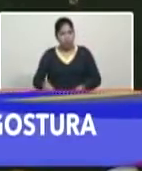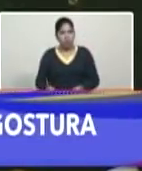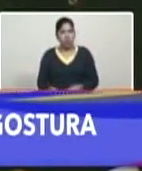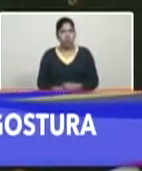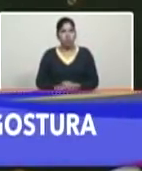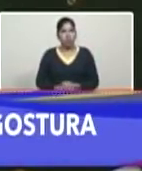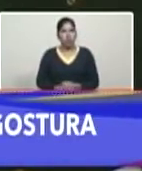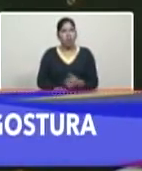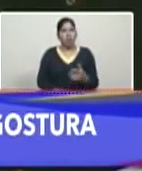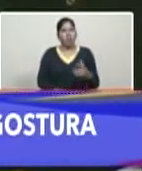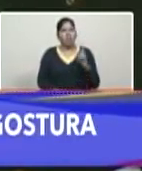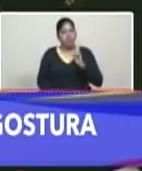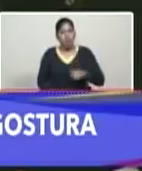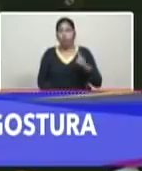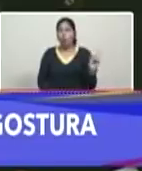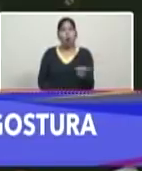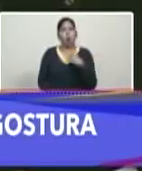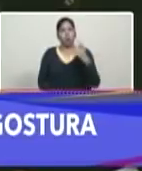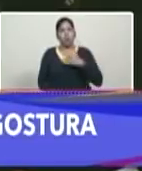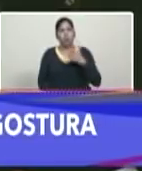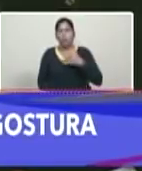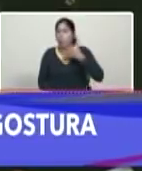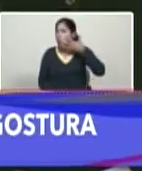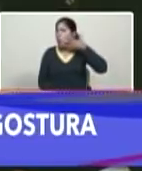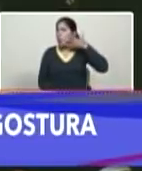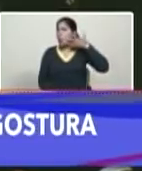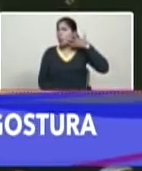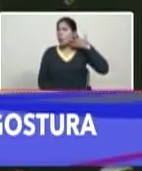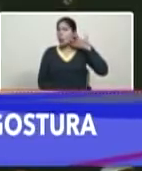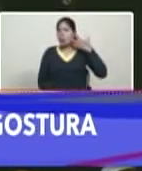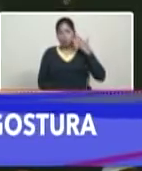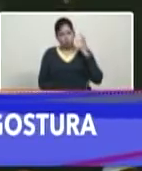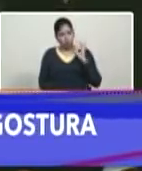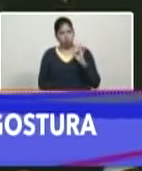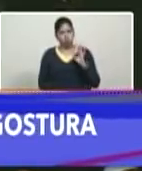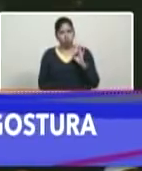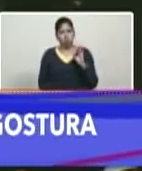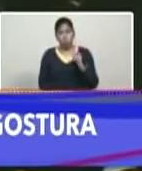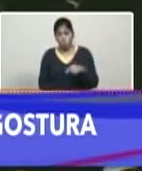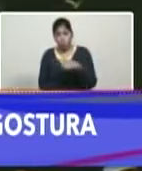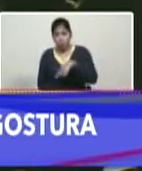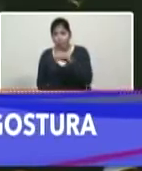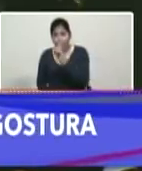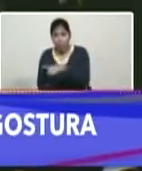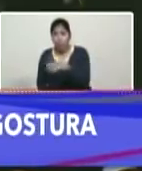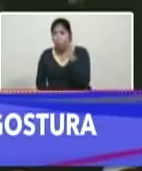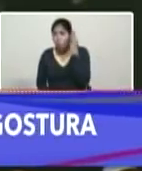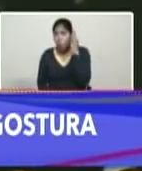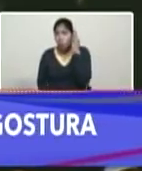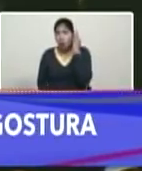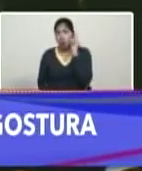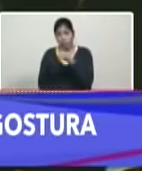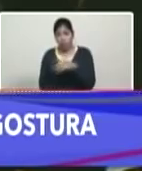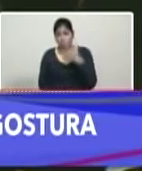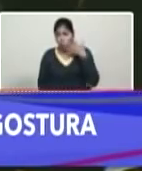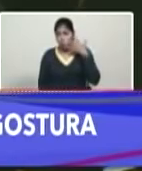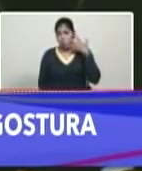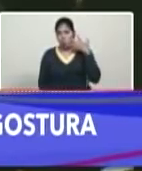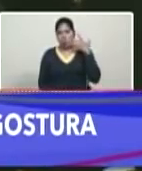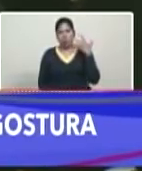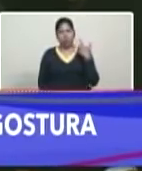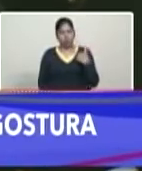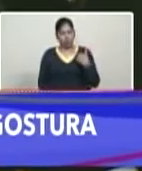Tenemos que sentirnos orgullosos y deben sentirse ustedes, mujeres, orgullosas de